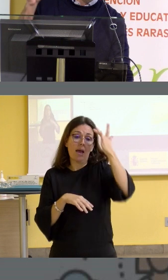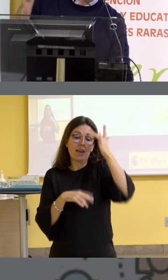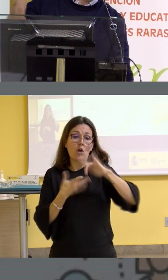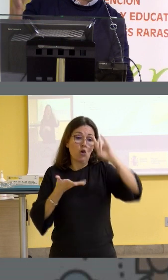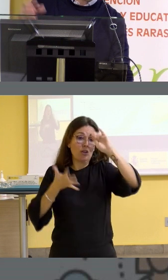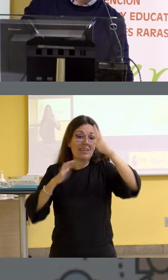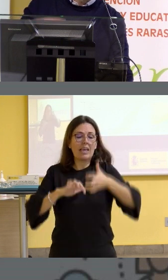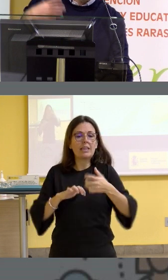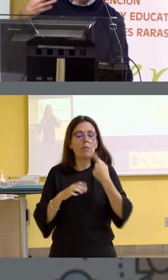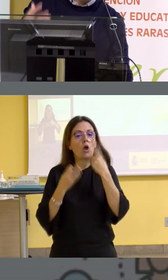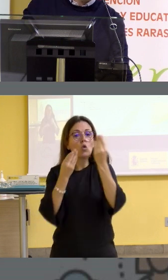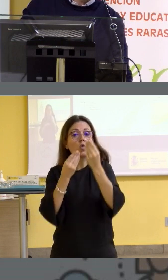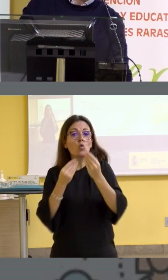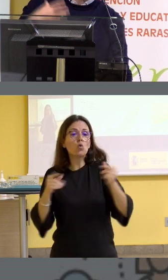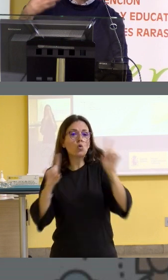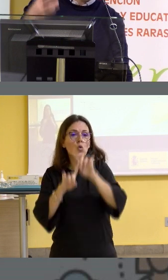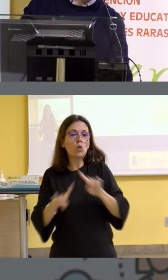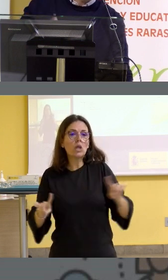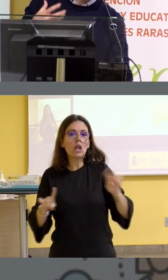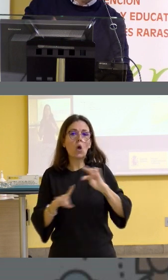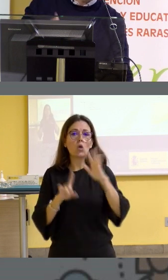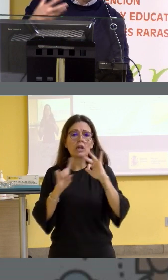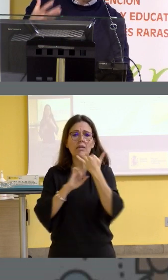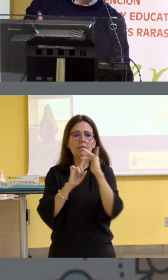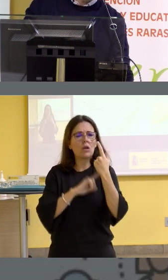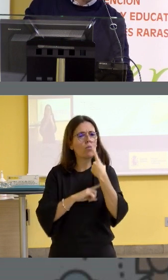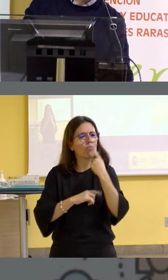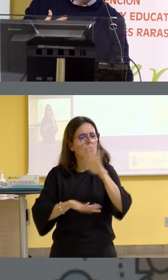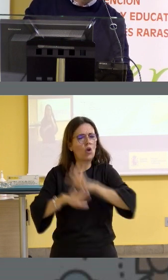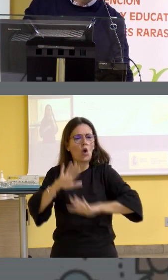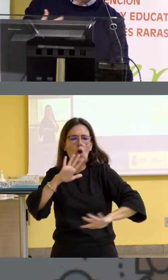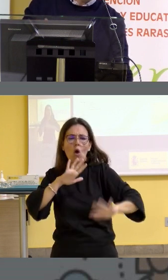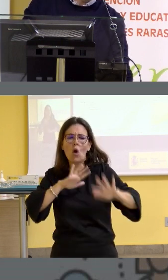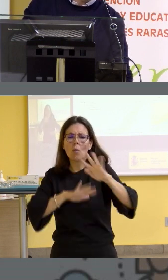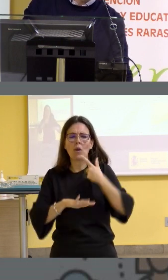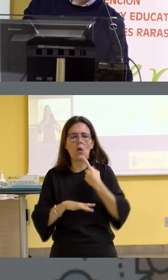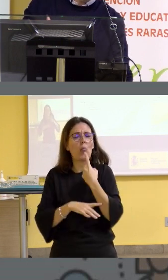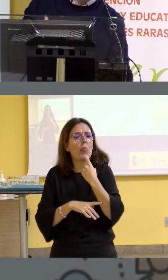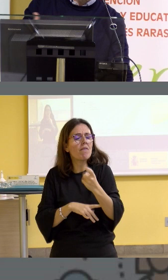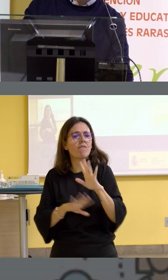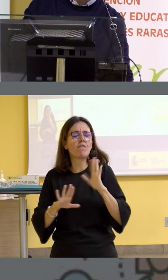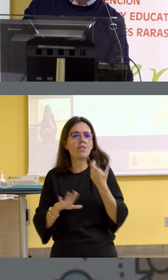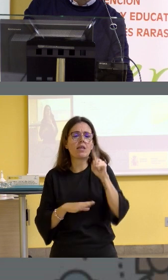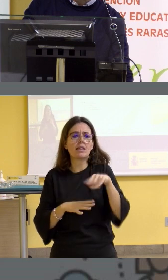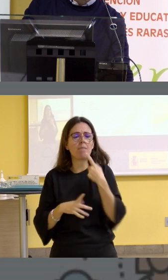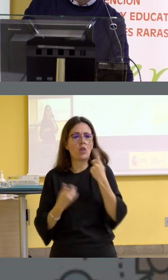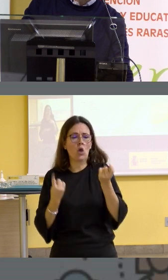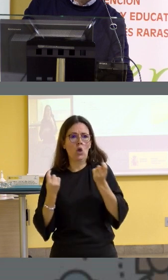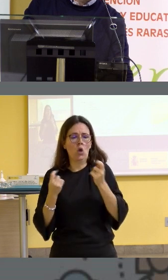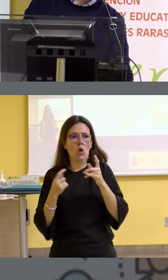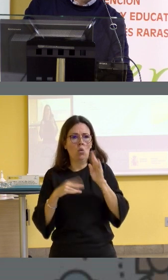desde sutilezas a escenarios terriblemente complejos y muy difíciles de gobernar.